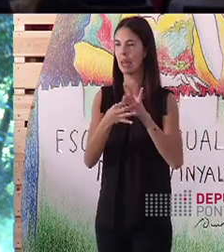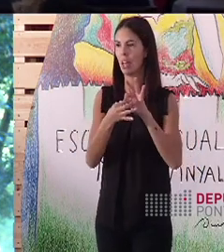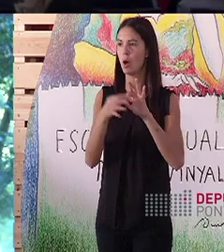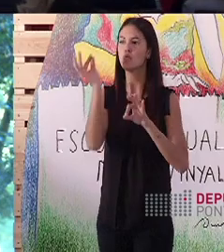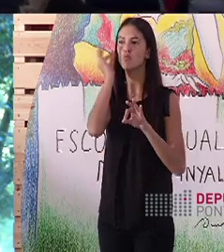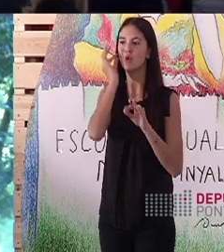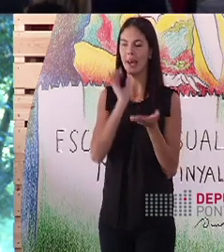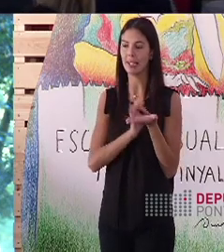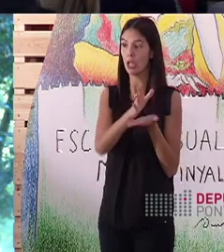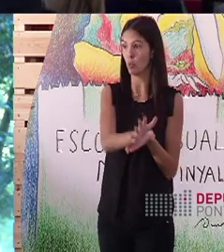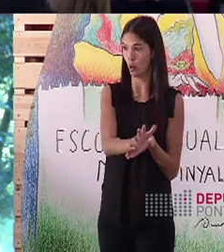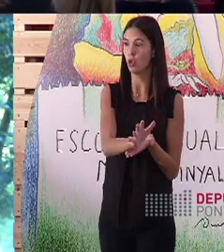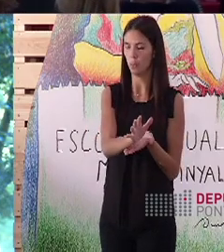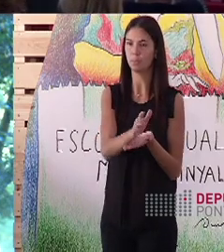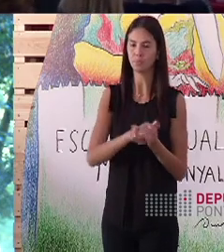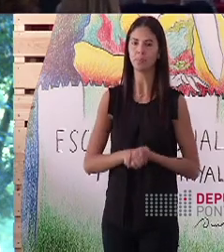mujeres.